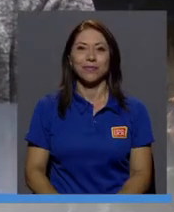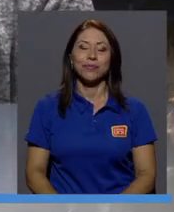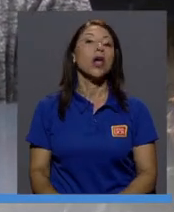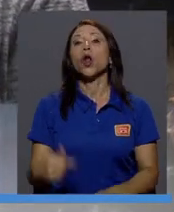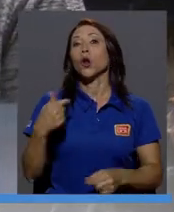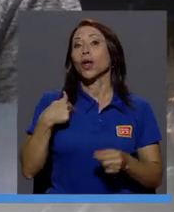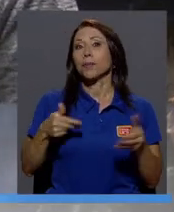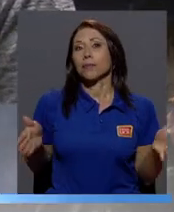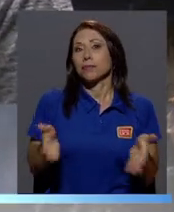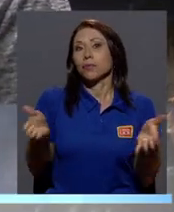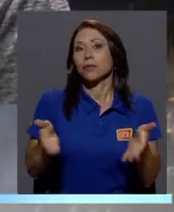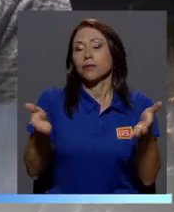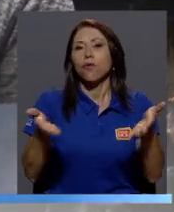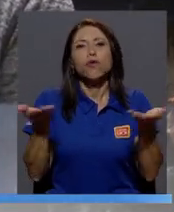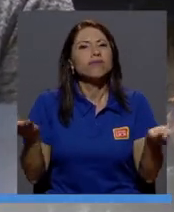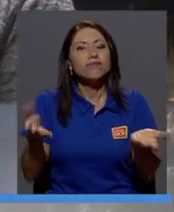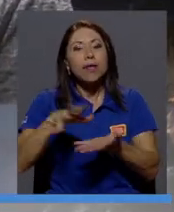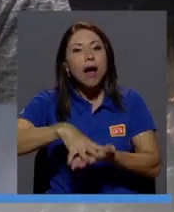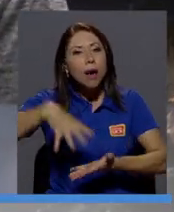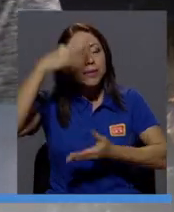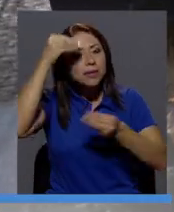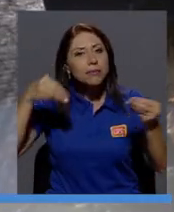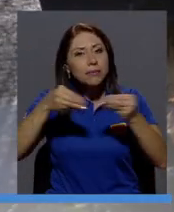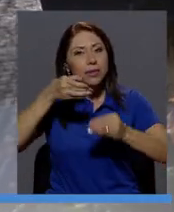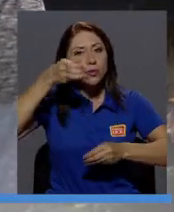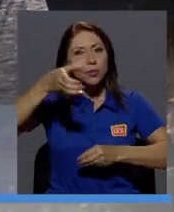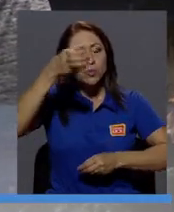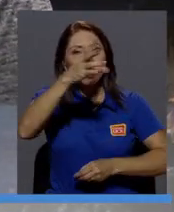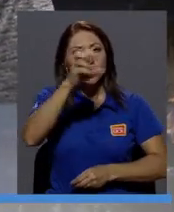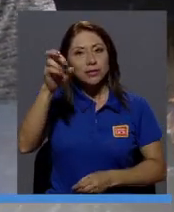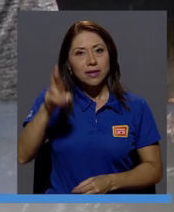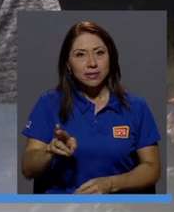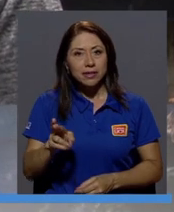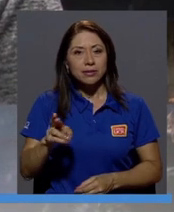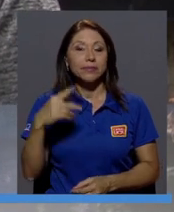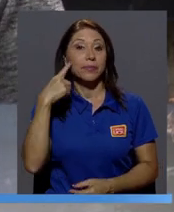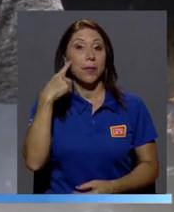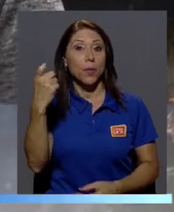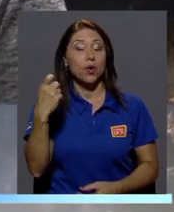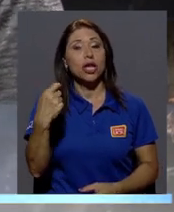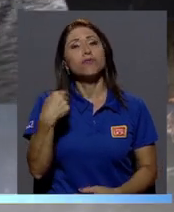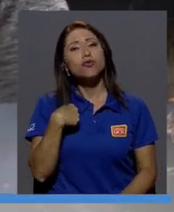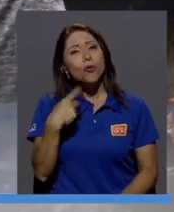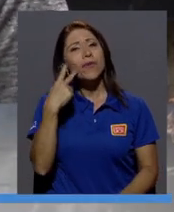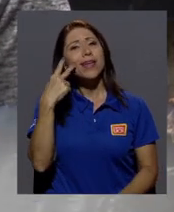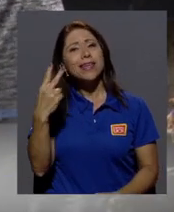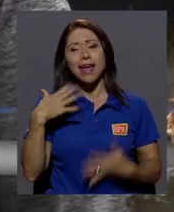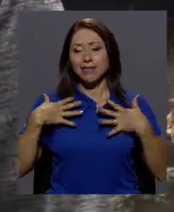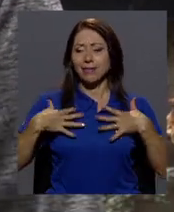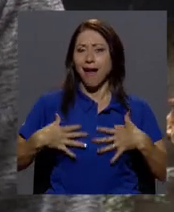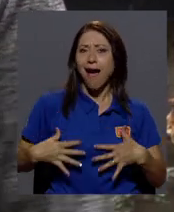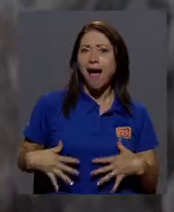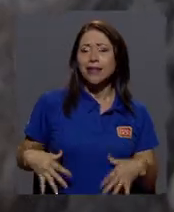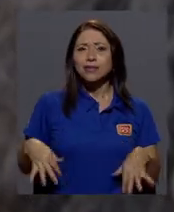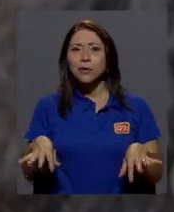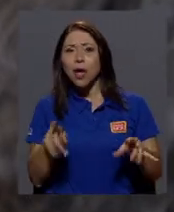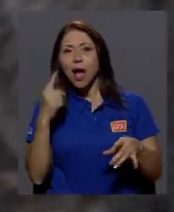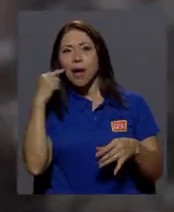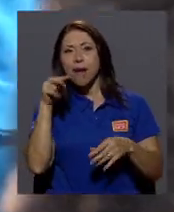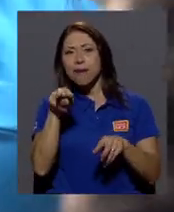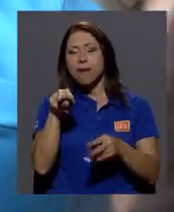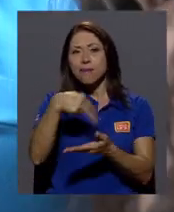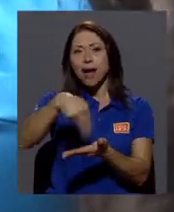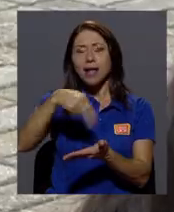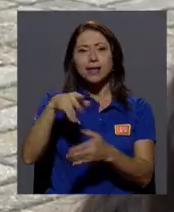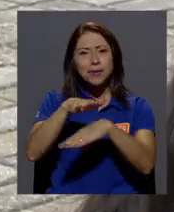Lo que me motivó fue aprender más sobre la cultura costarricense, porque yo veía los trajes, los bailes, y era algo que me